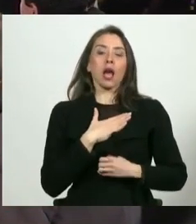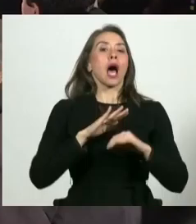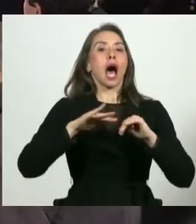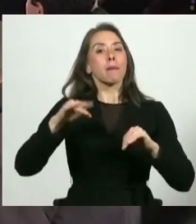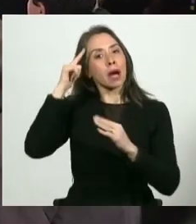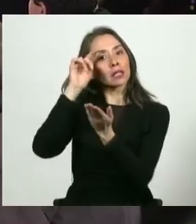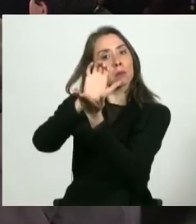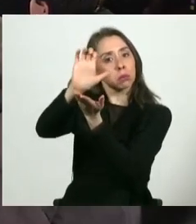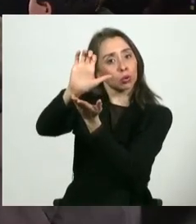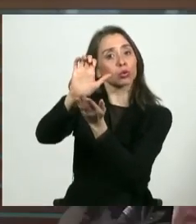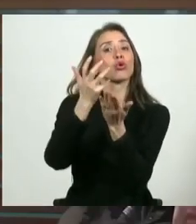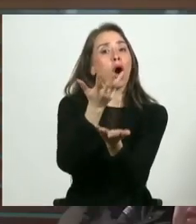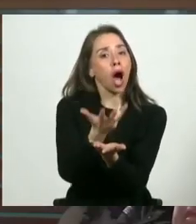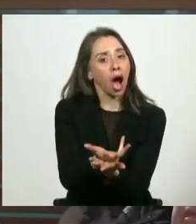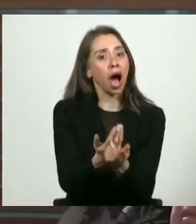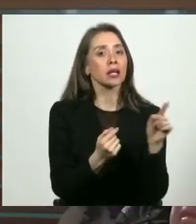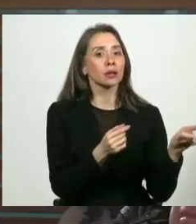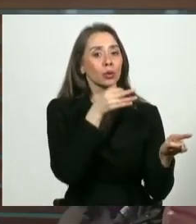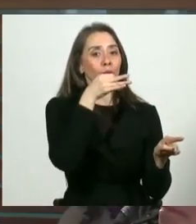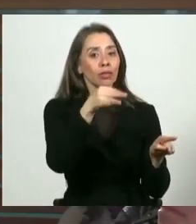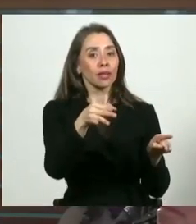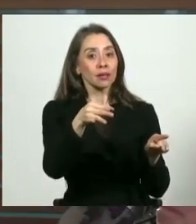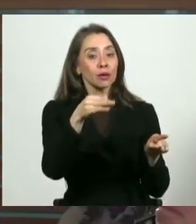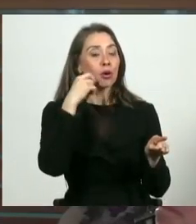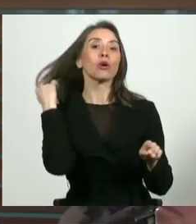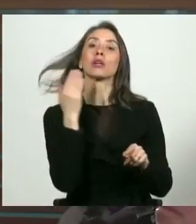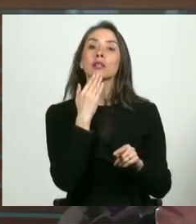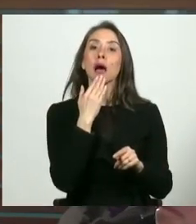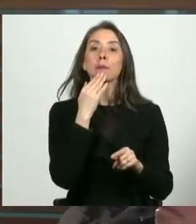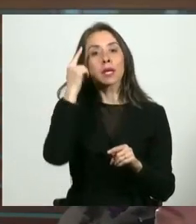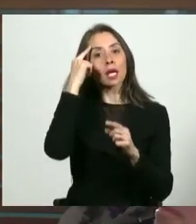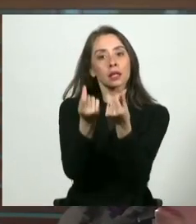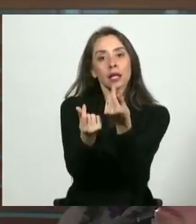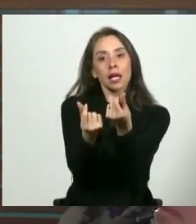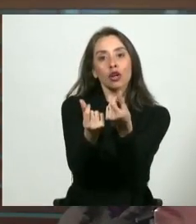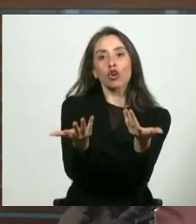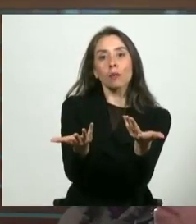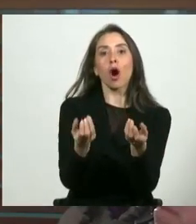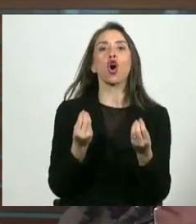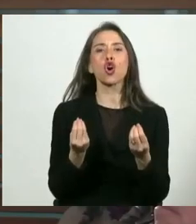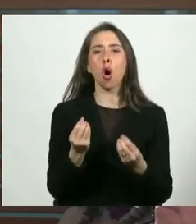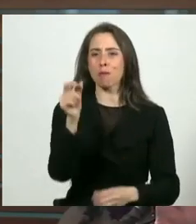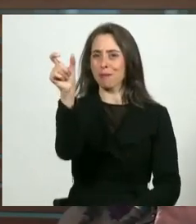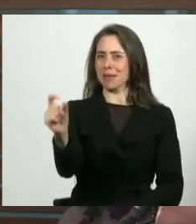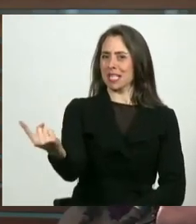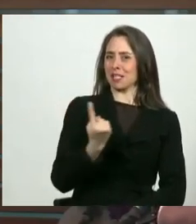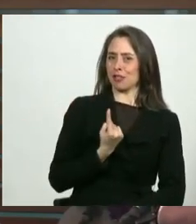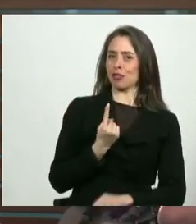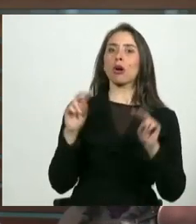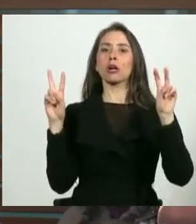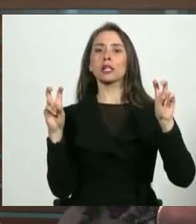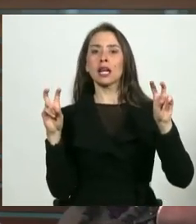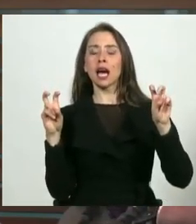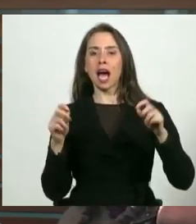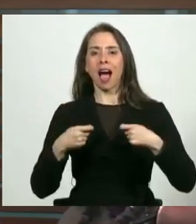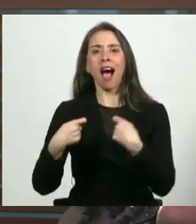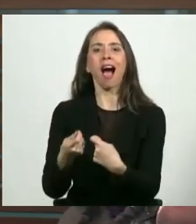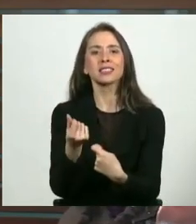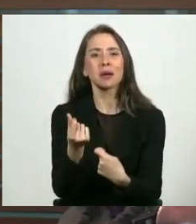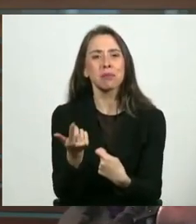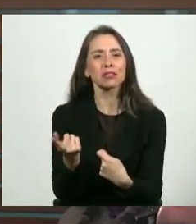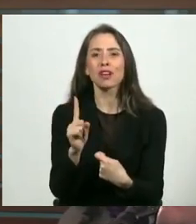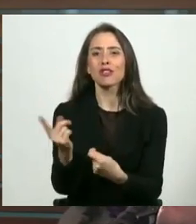prejuicio, Andrea, que existe respecto a lo que tú hablabas, está también el criterio económico que dicen, ¿cómo voy a tener una persona, comillas, invertir recursos en